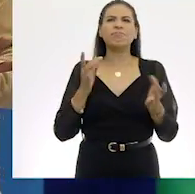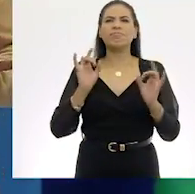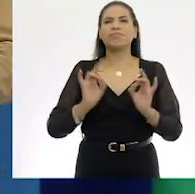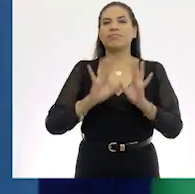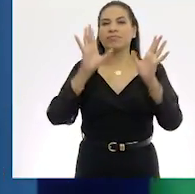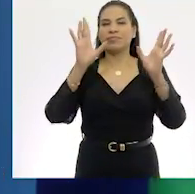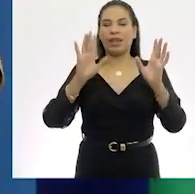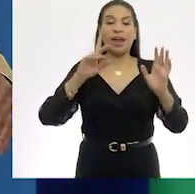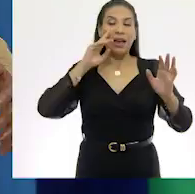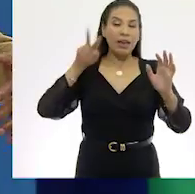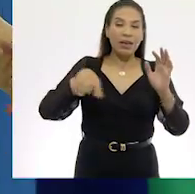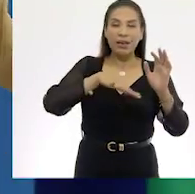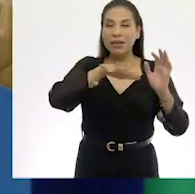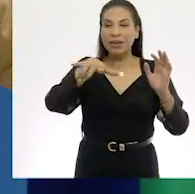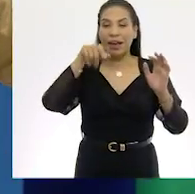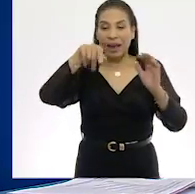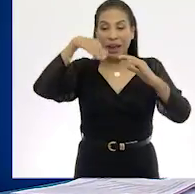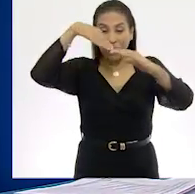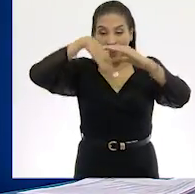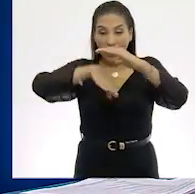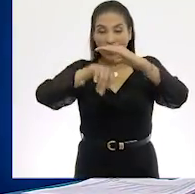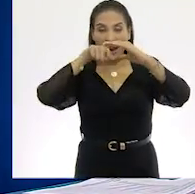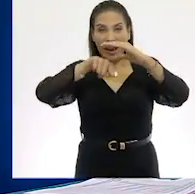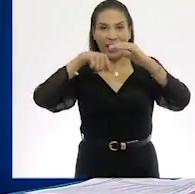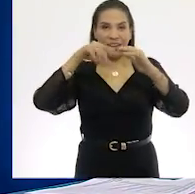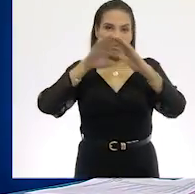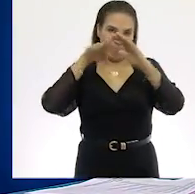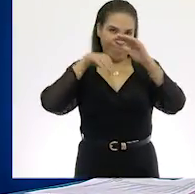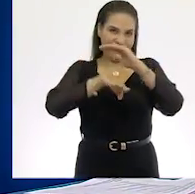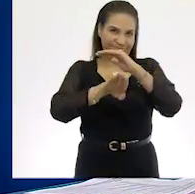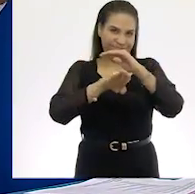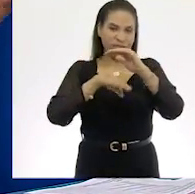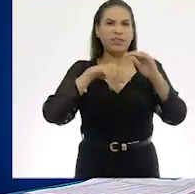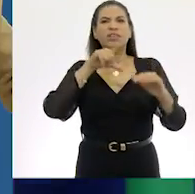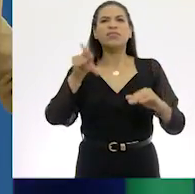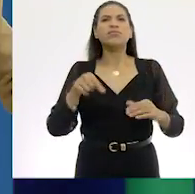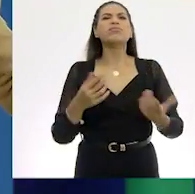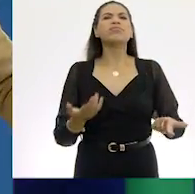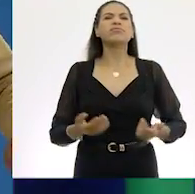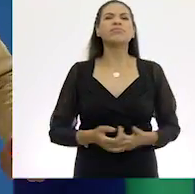una cueva y se refugia. ¿Y después?